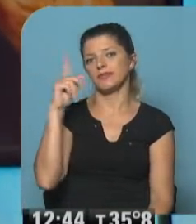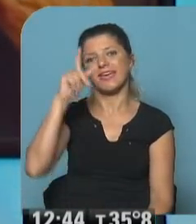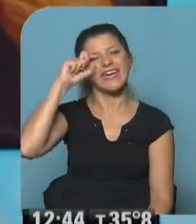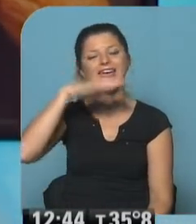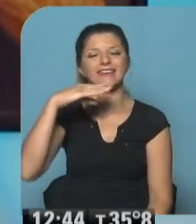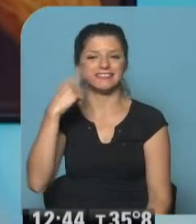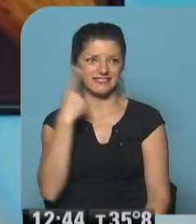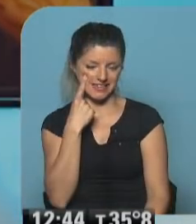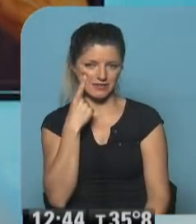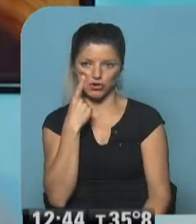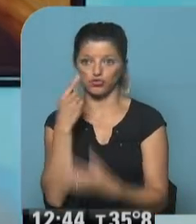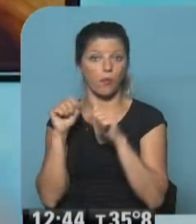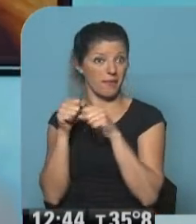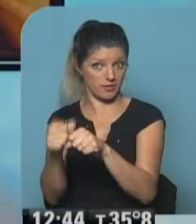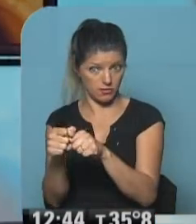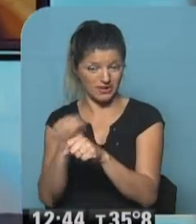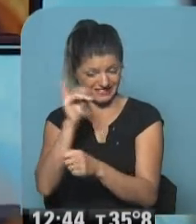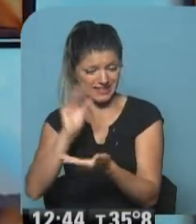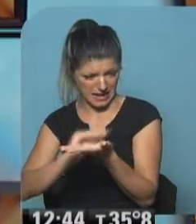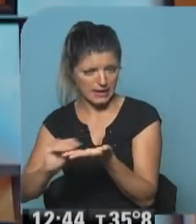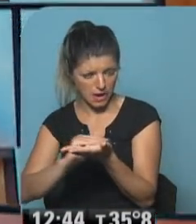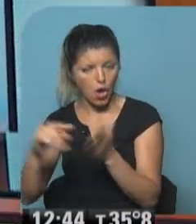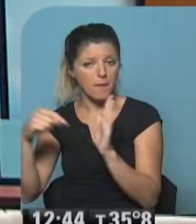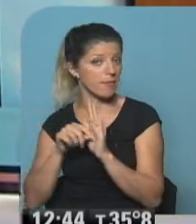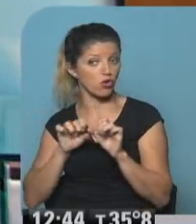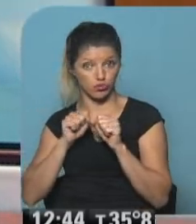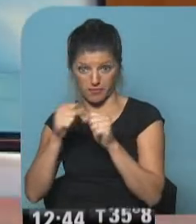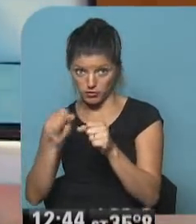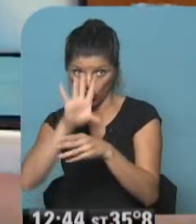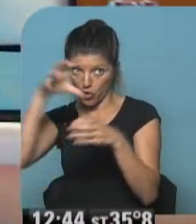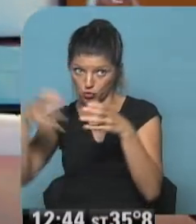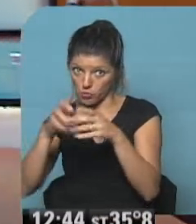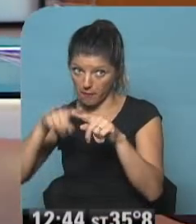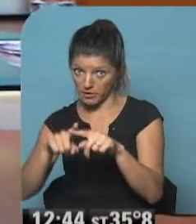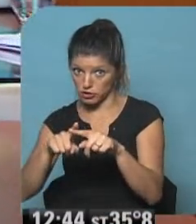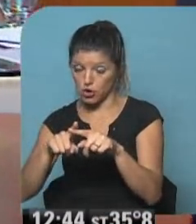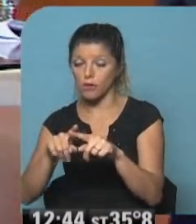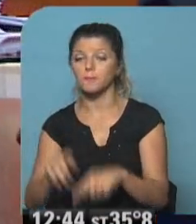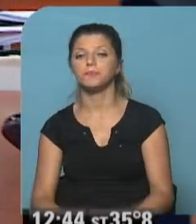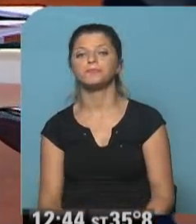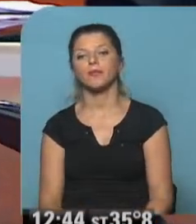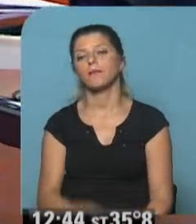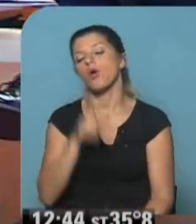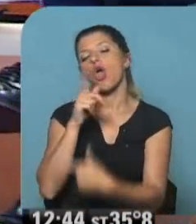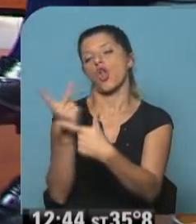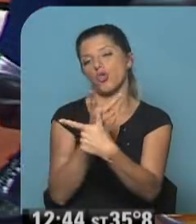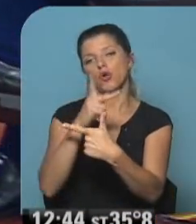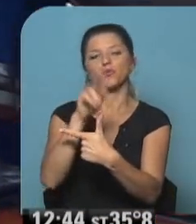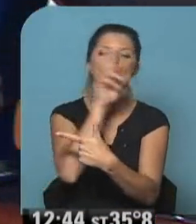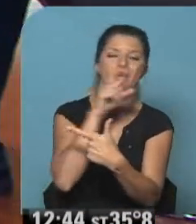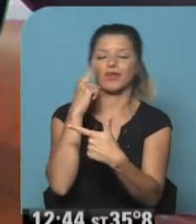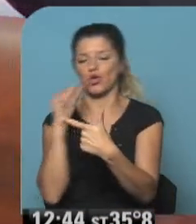partido, mantiene su cargo como legislador, pero está suspendido en el partido. Pero toda la impresión es que los dos actuaron